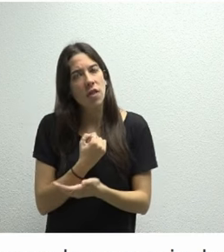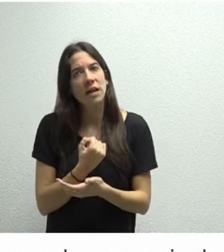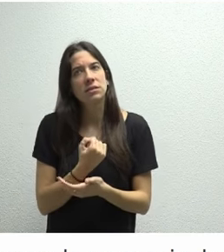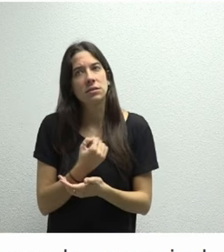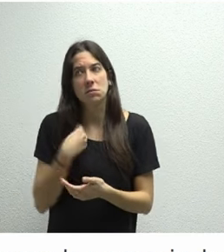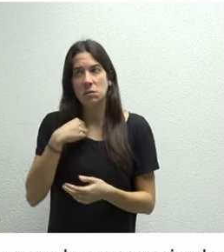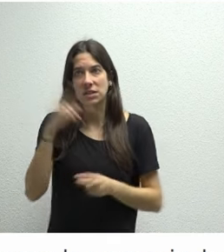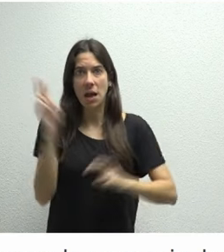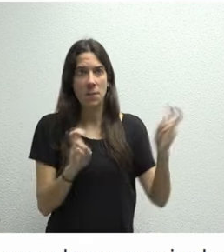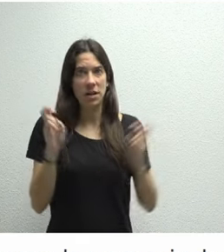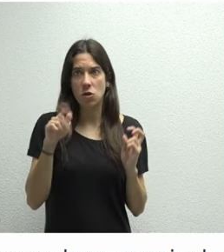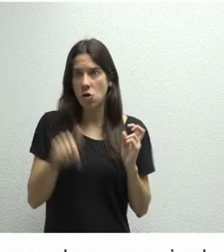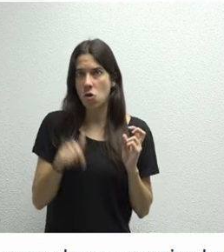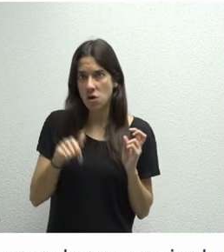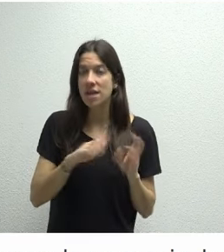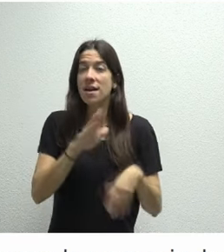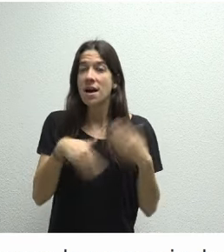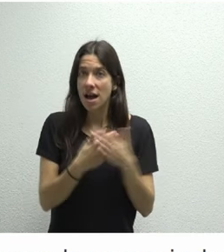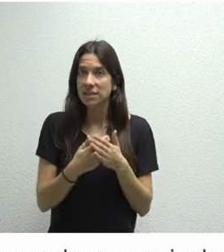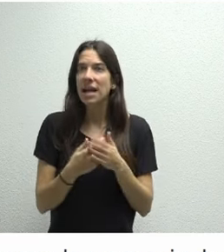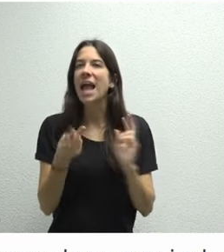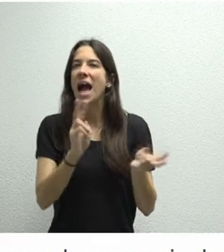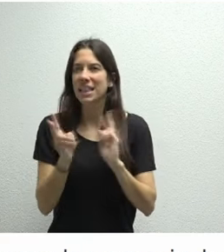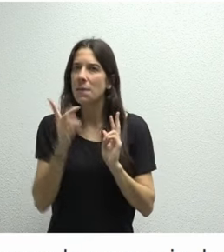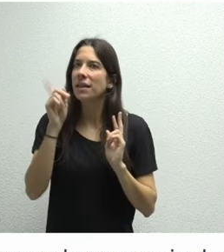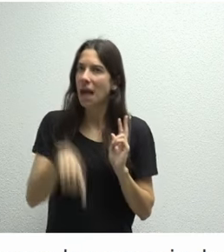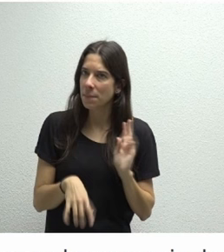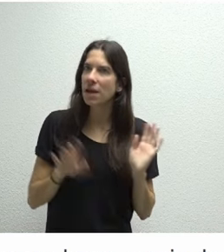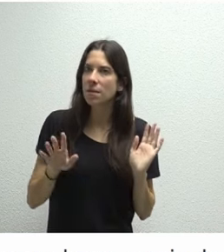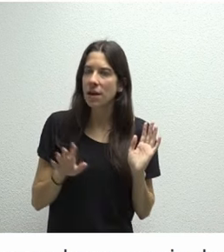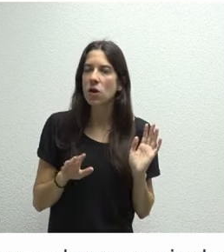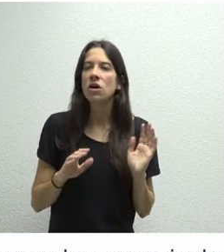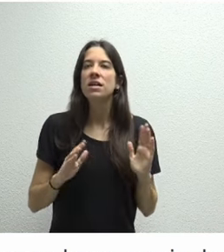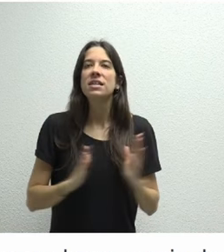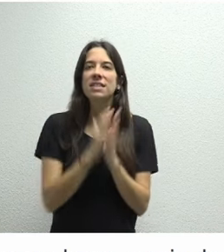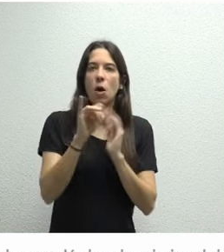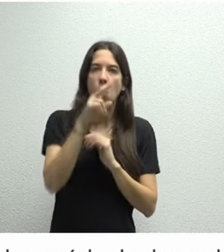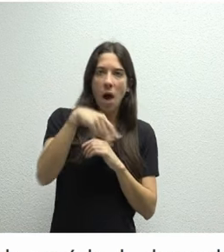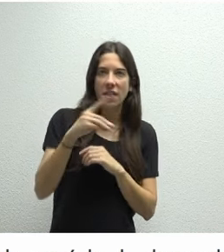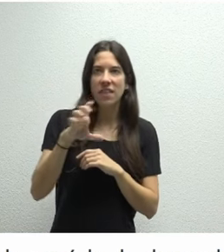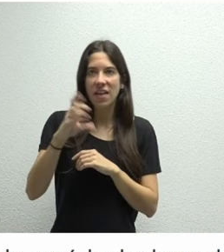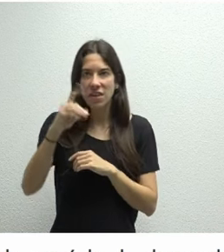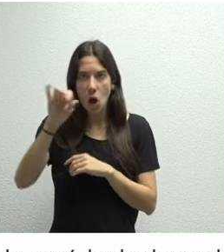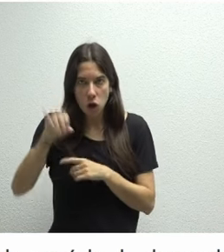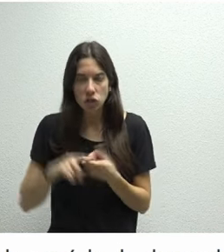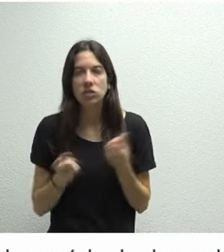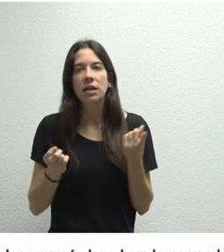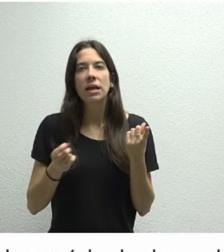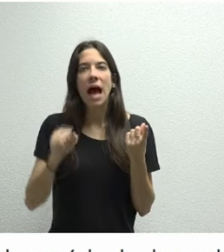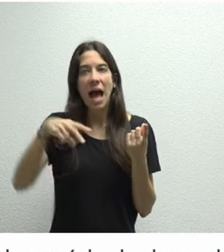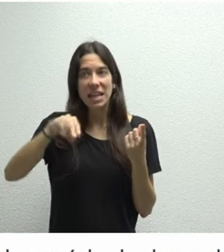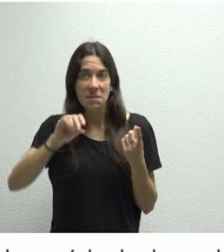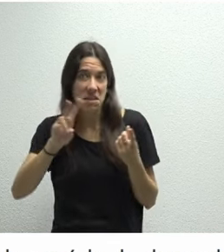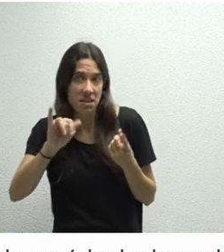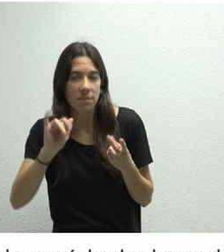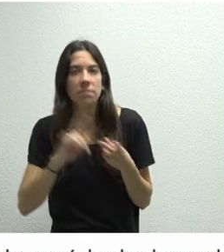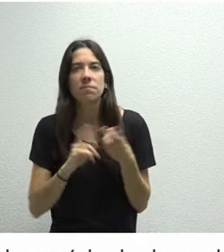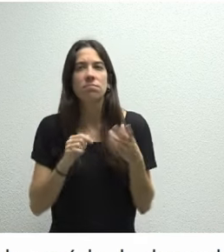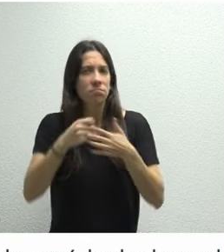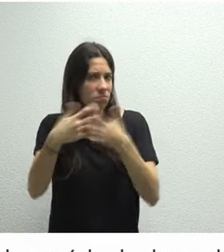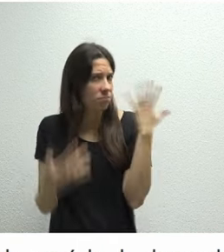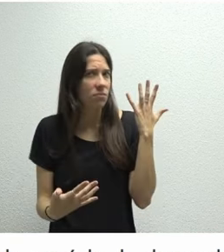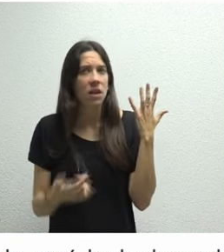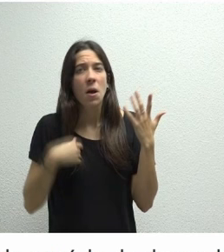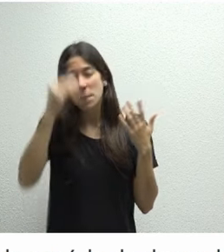que están aquí eh inclusión activa por supuesto pero también p bien San Juan de Dios anidi eh Y yo creo que la riqueza de la comisión